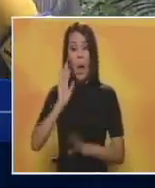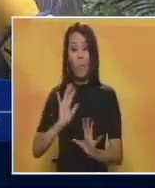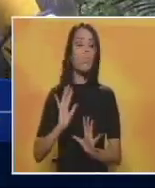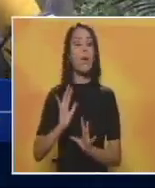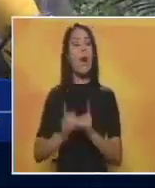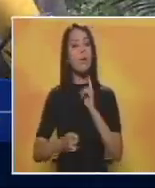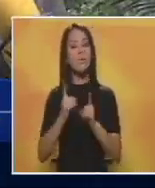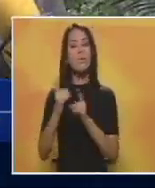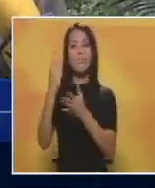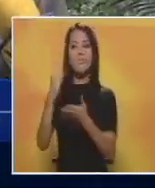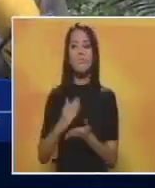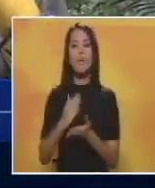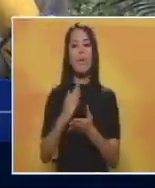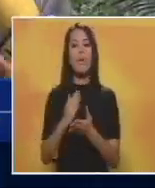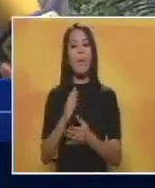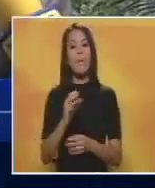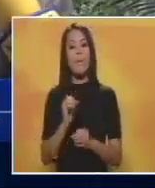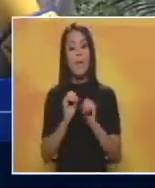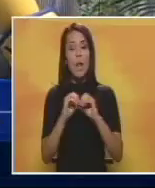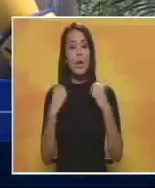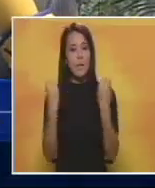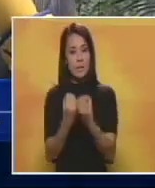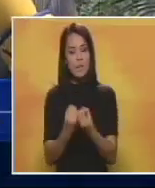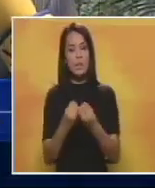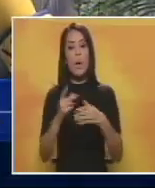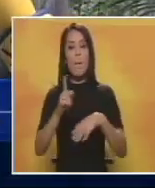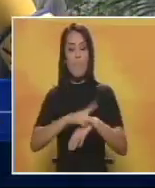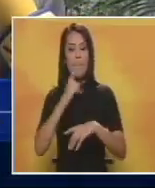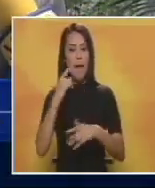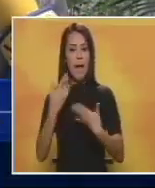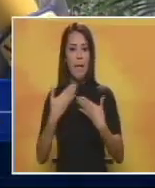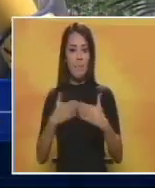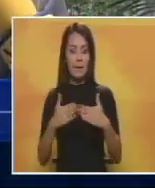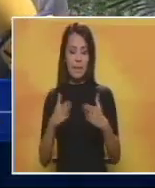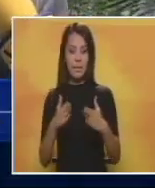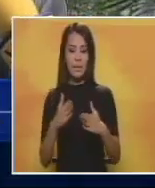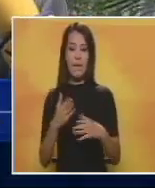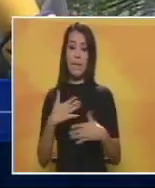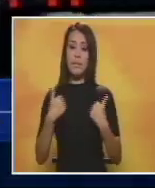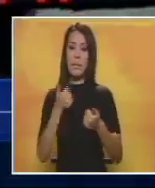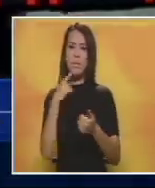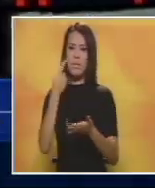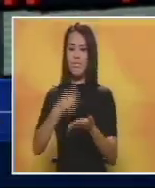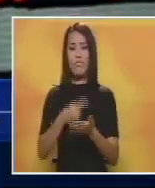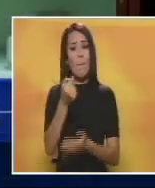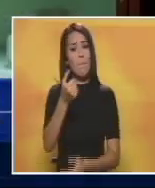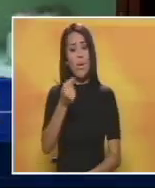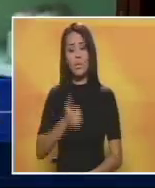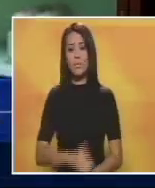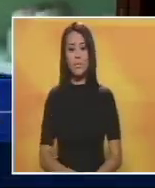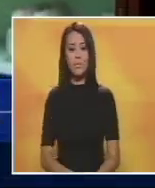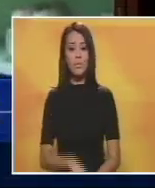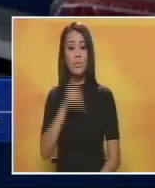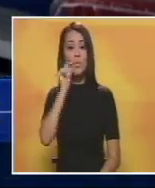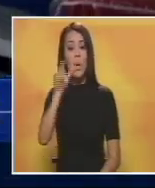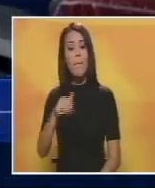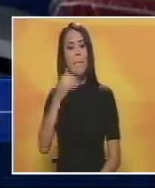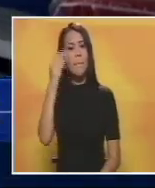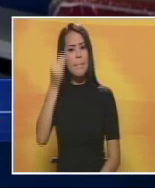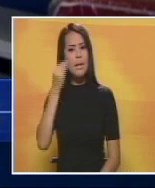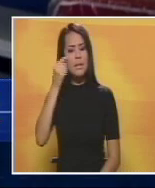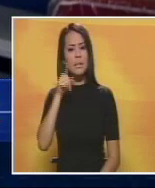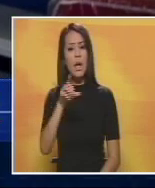llegado kits de la Organización Panamericana de la Salud, eso no cubre la emergencia en el país. El presidente de FEFARVEN considera necesario